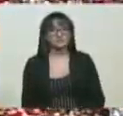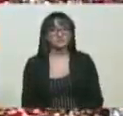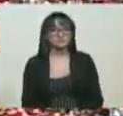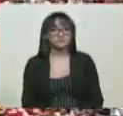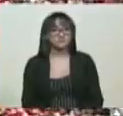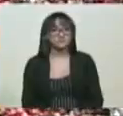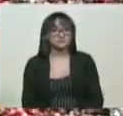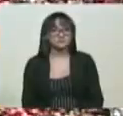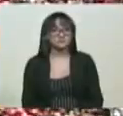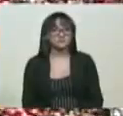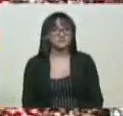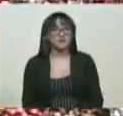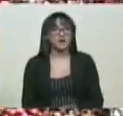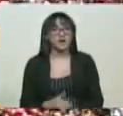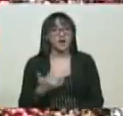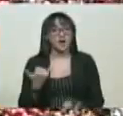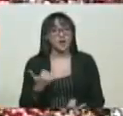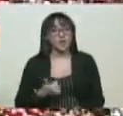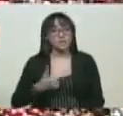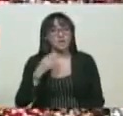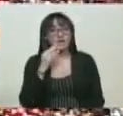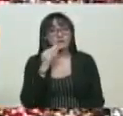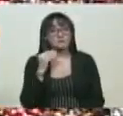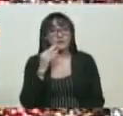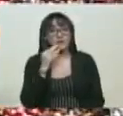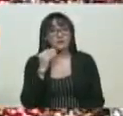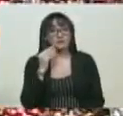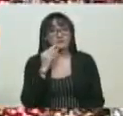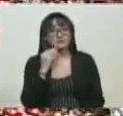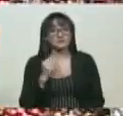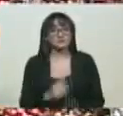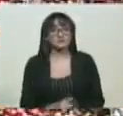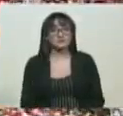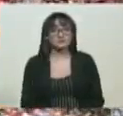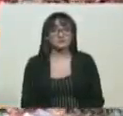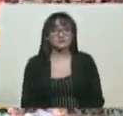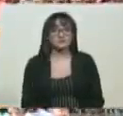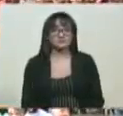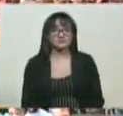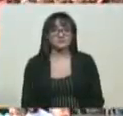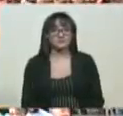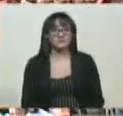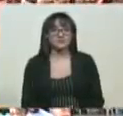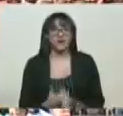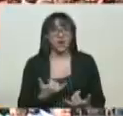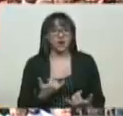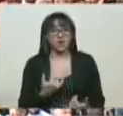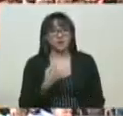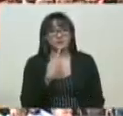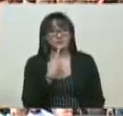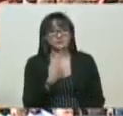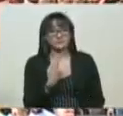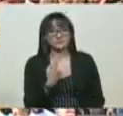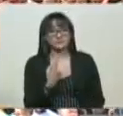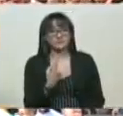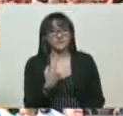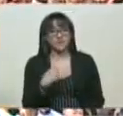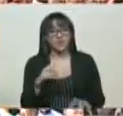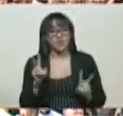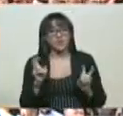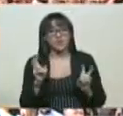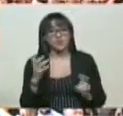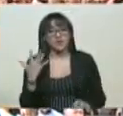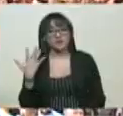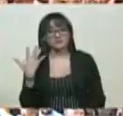Ahora vengo con más experiencia. Hoy sí les puedo decir ya no soy el novato de